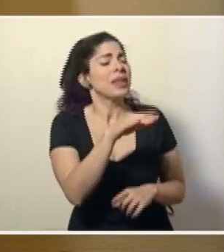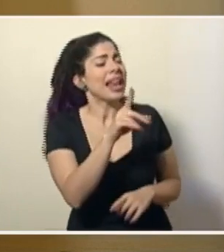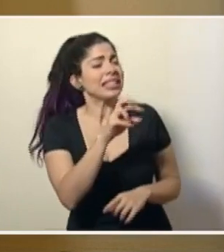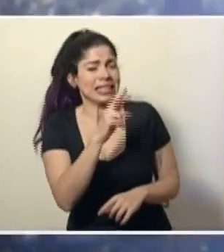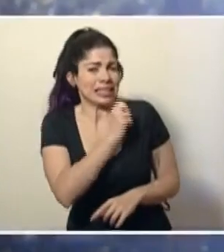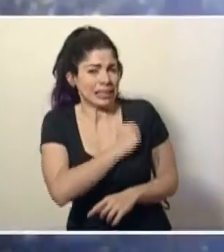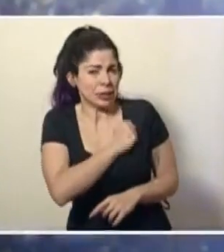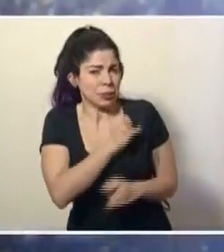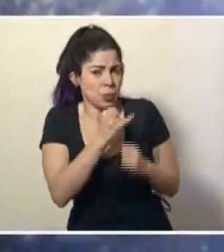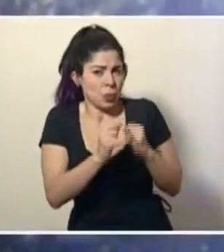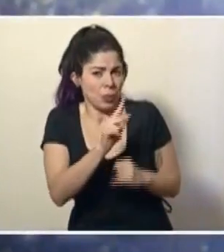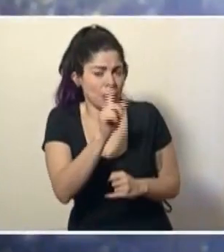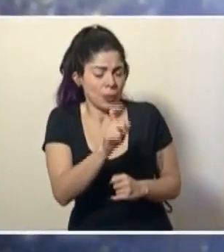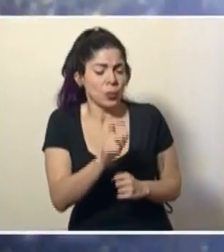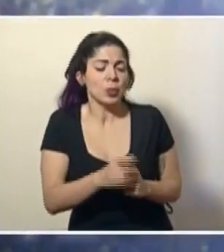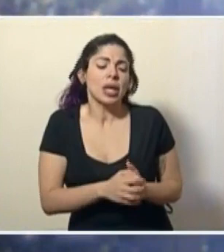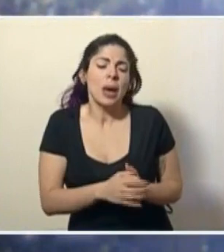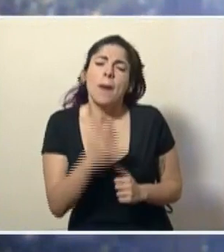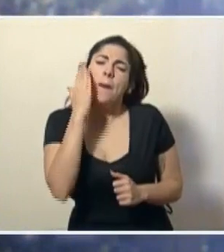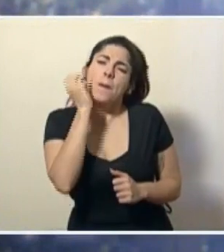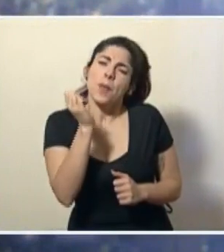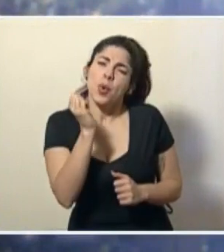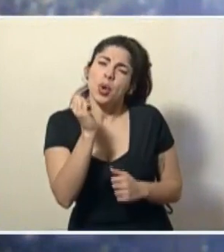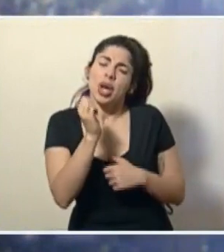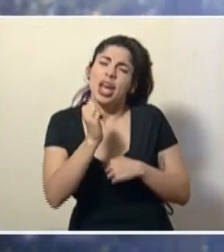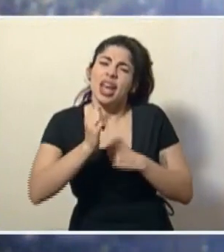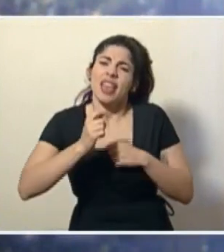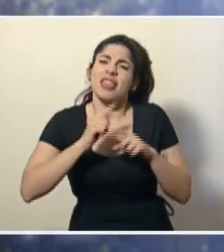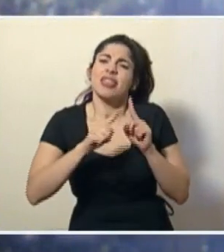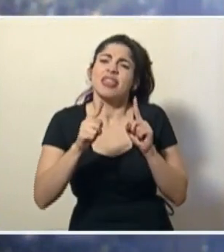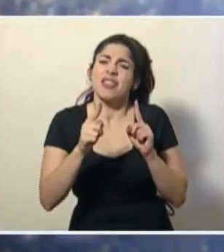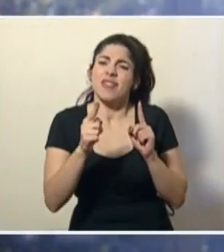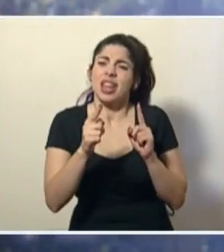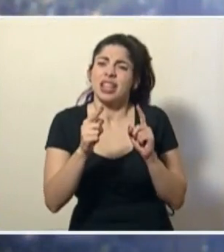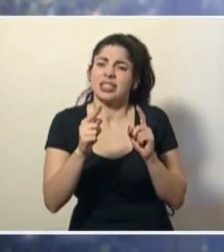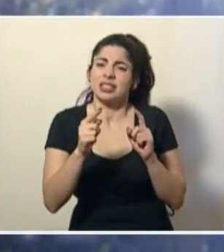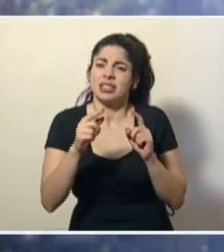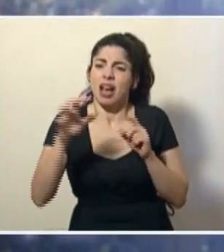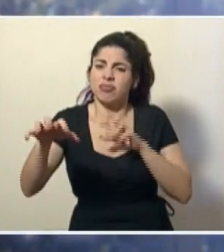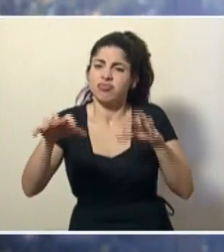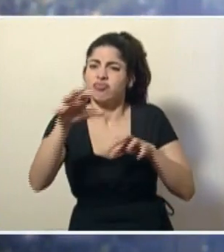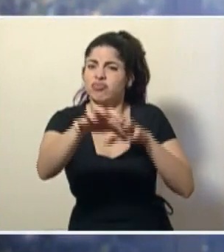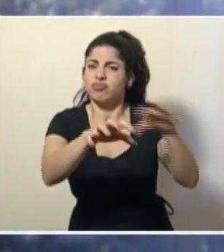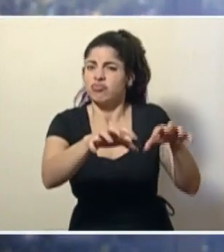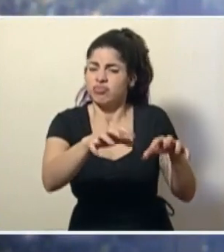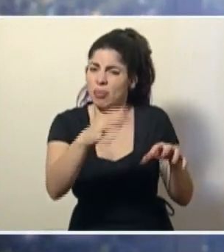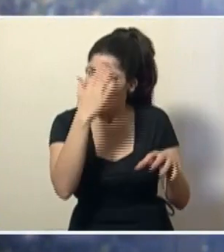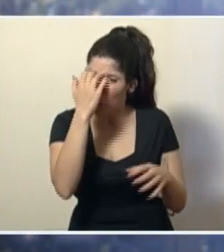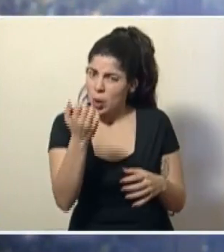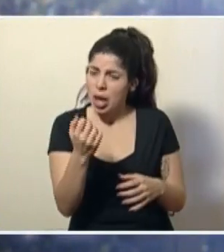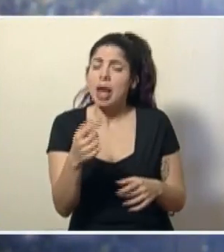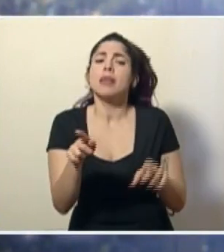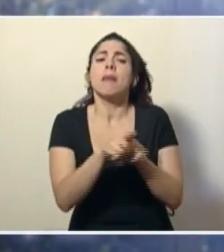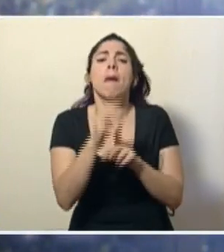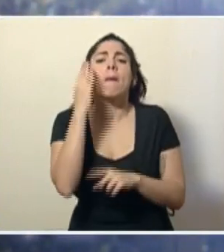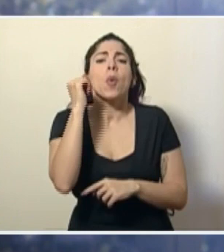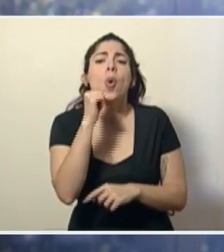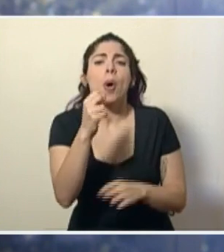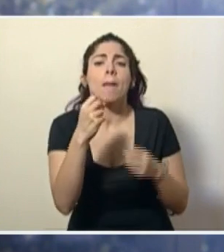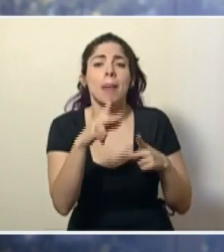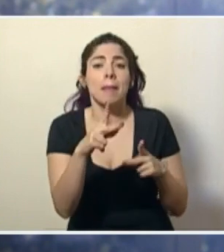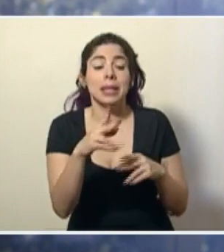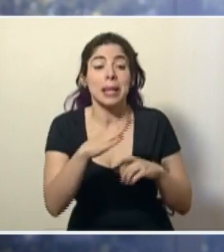y disculpen la última, ¿por qué mantener la diferencia, don Alexander? Y también, ¿por qué no permitir dentro